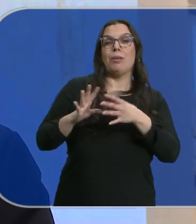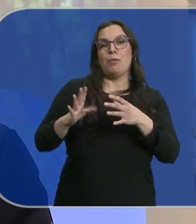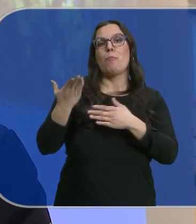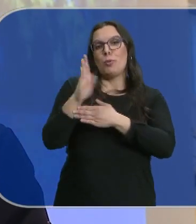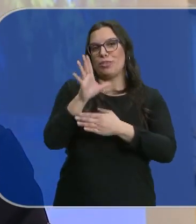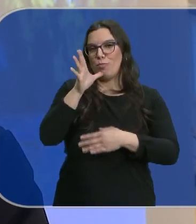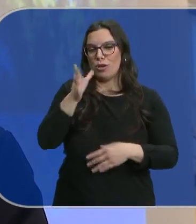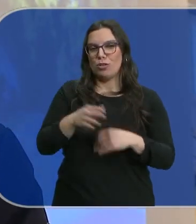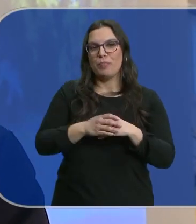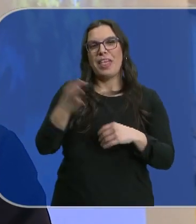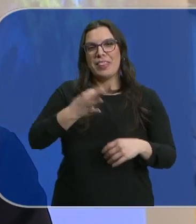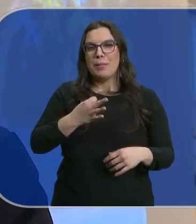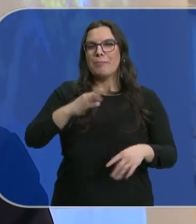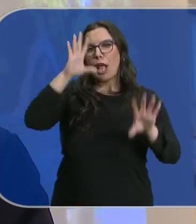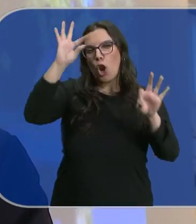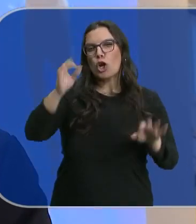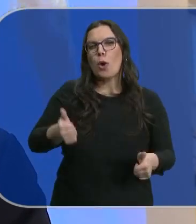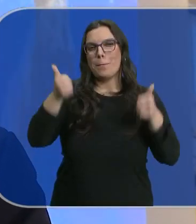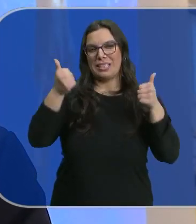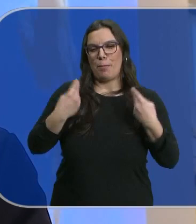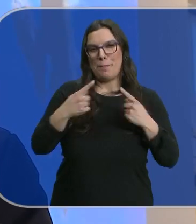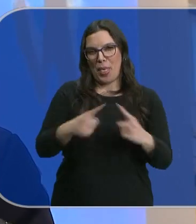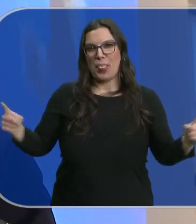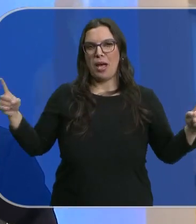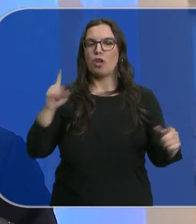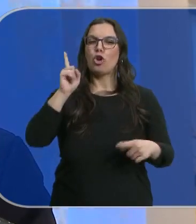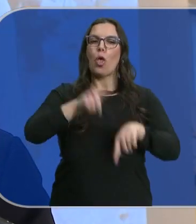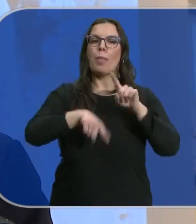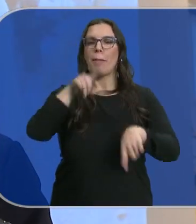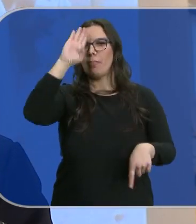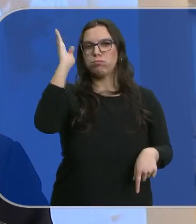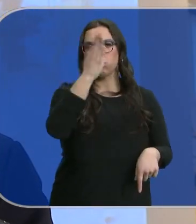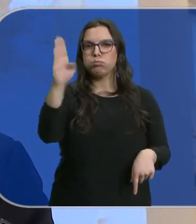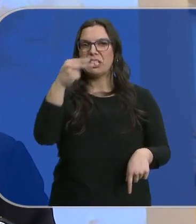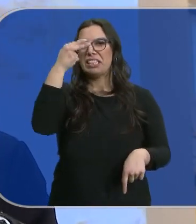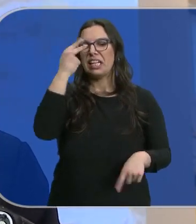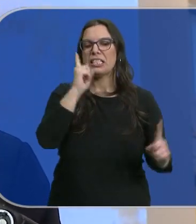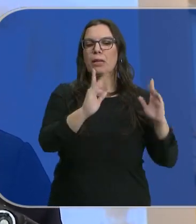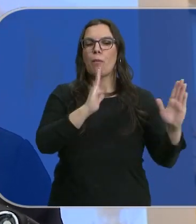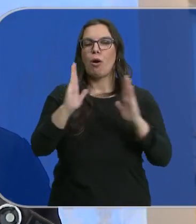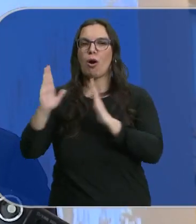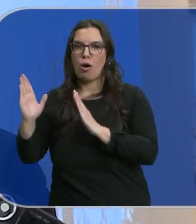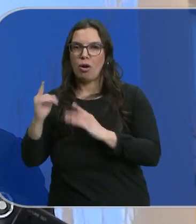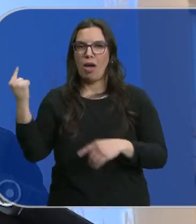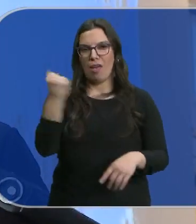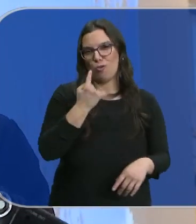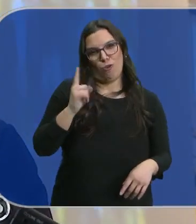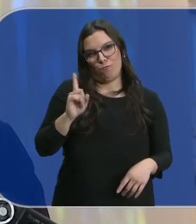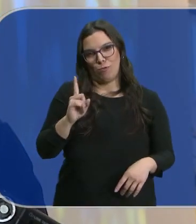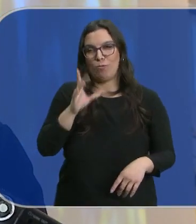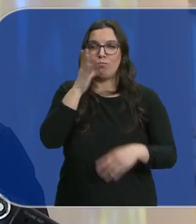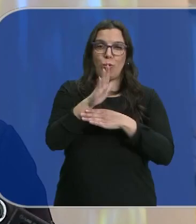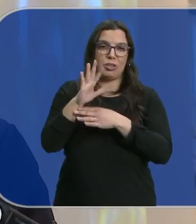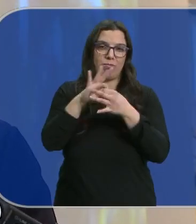creo que hay que ser más coherente a lo largo de la vida y no solamente en función de los intereses momentáneos que tiene cada uno a